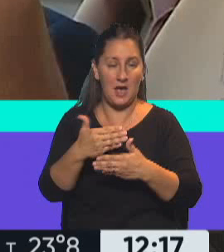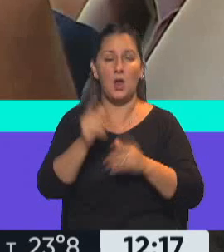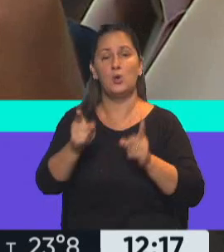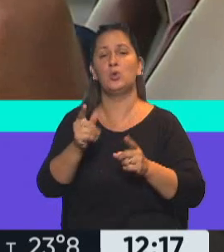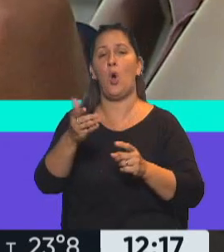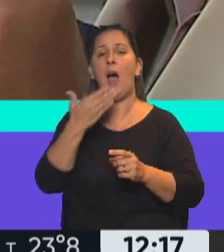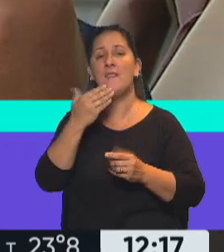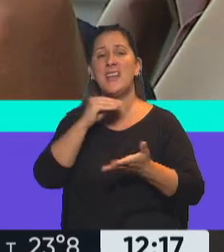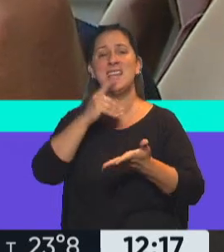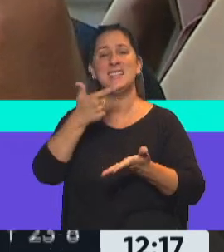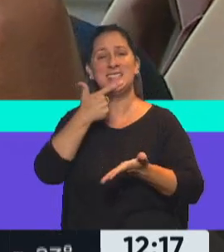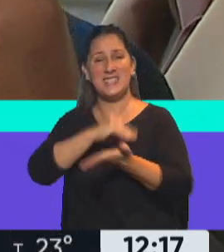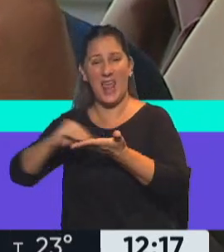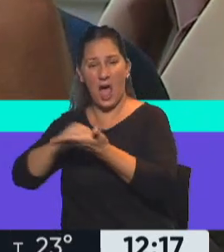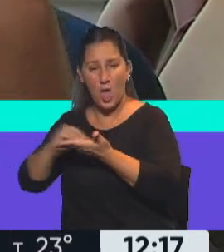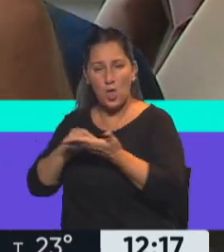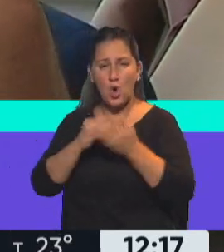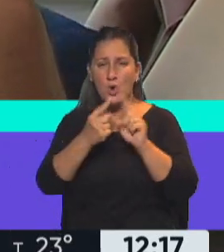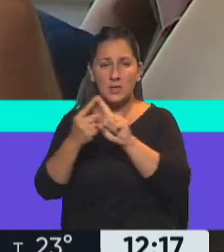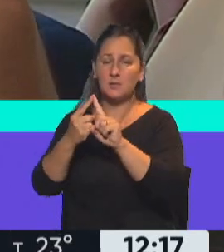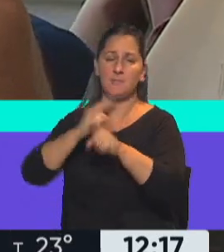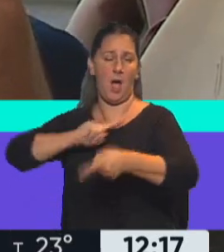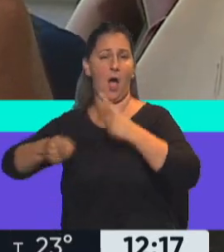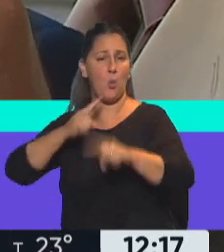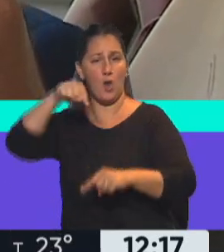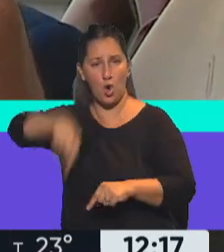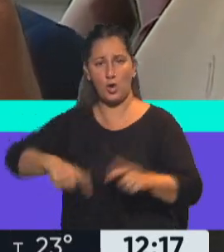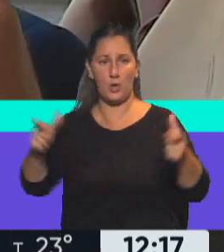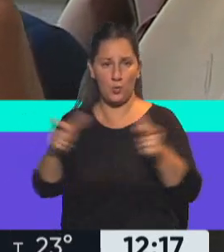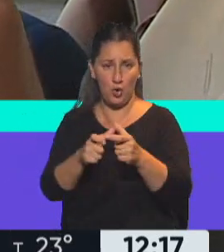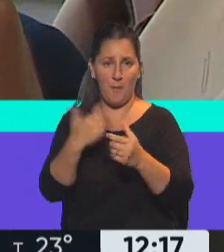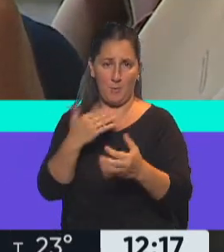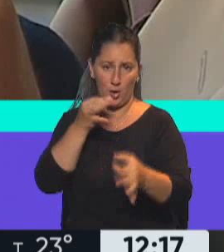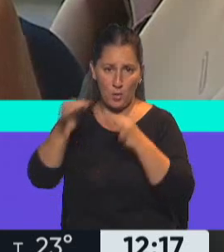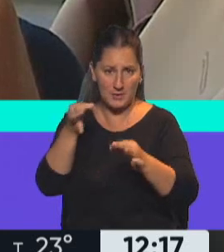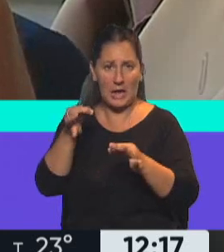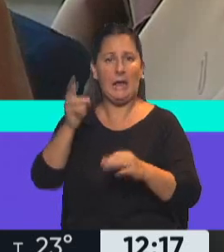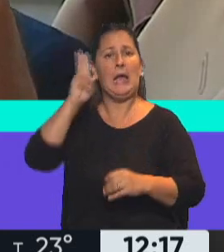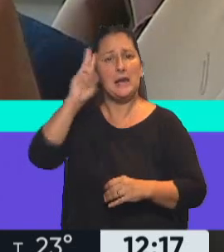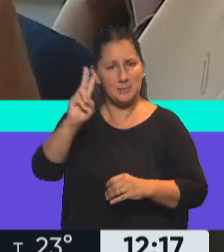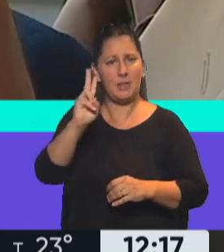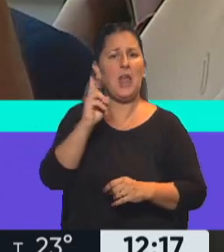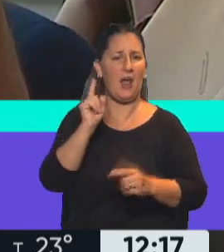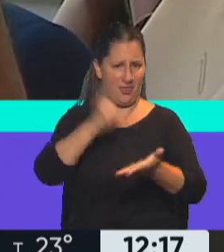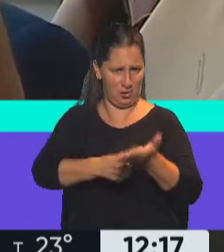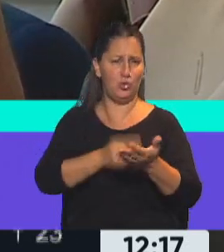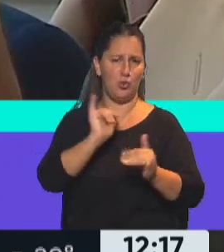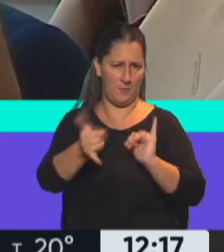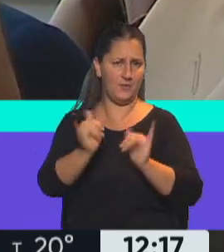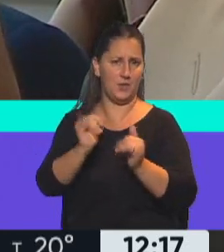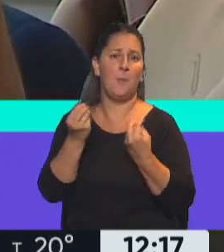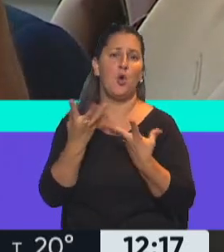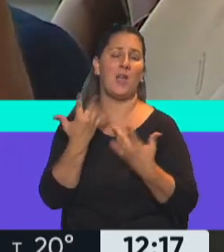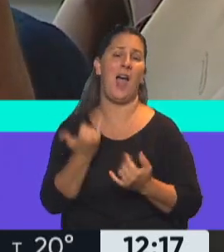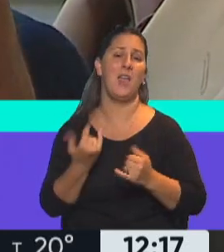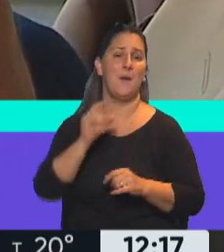los senadores, quedamos en que teníamos hoy una reunión para el tratamiento. Se va a respetar la decisión teniendo en cuenta de que hay provincias